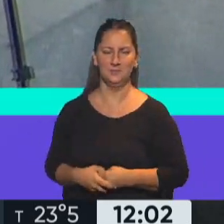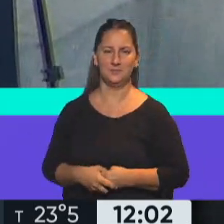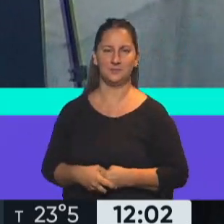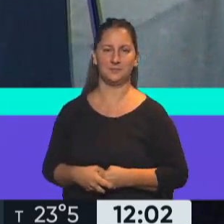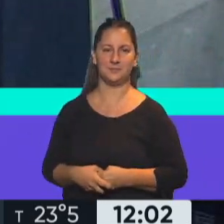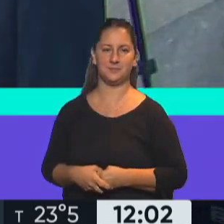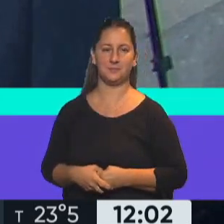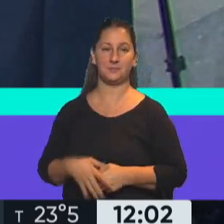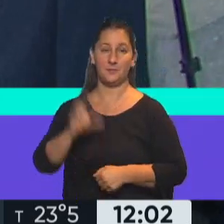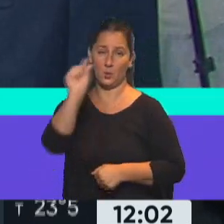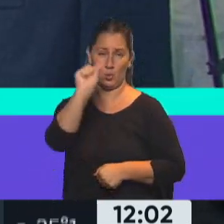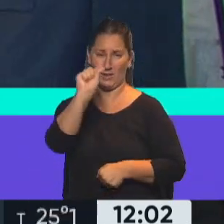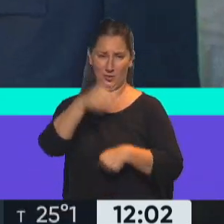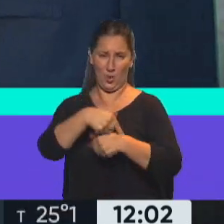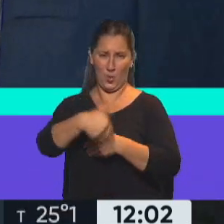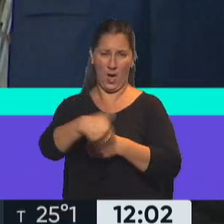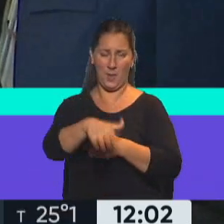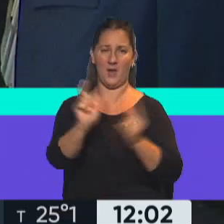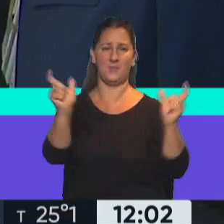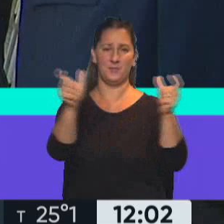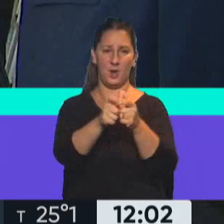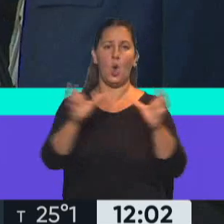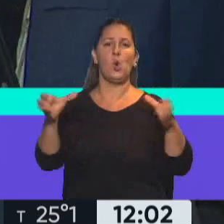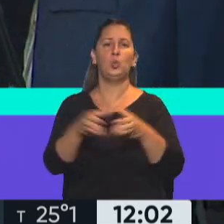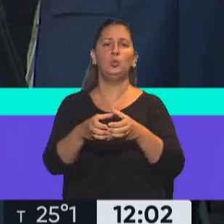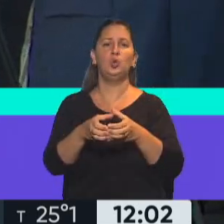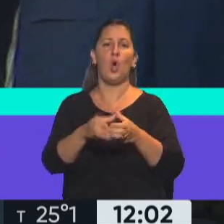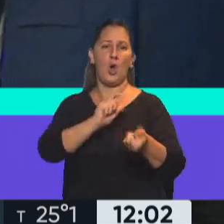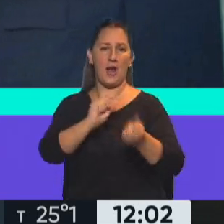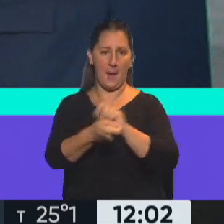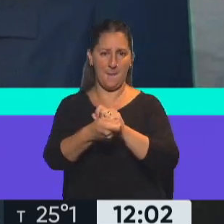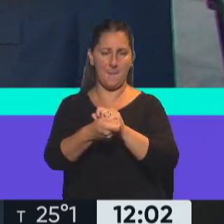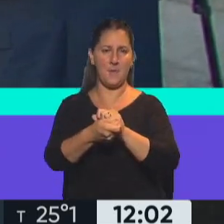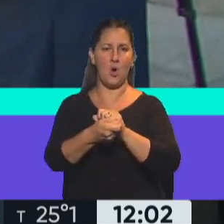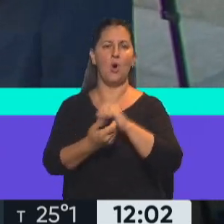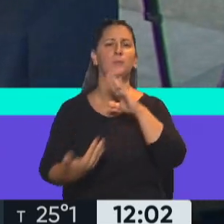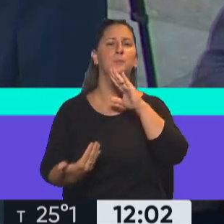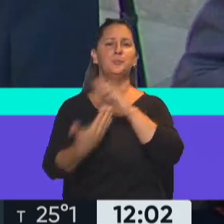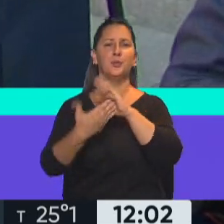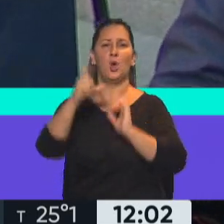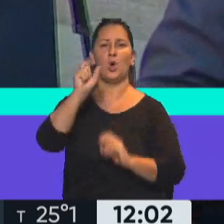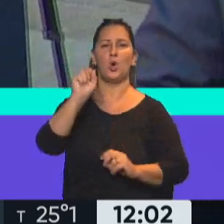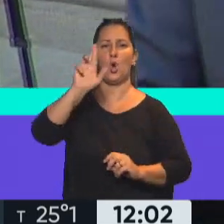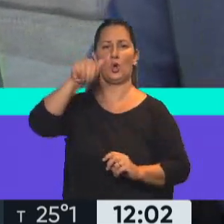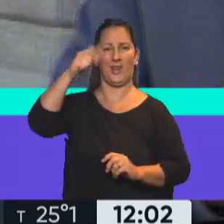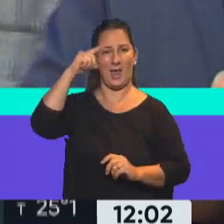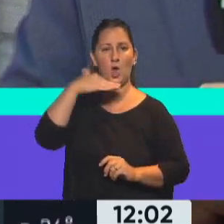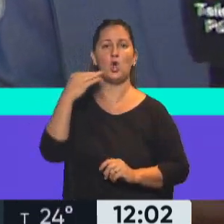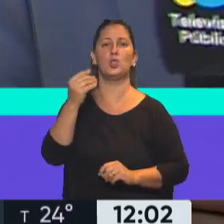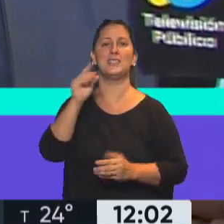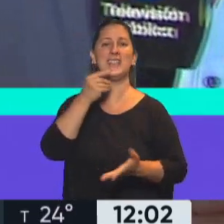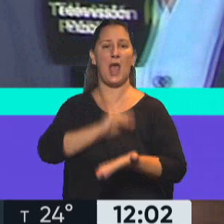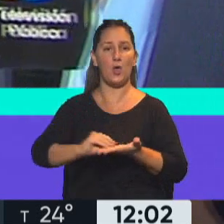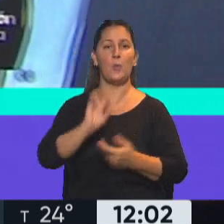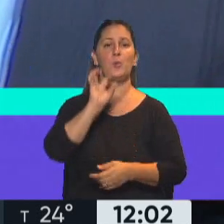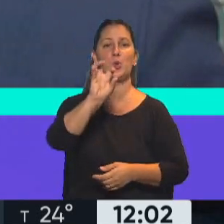minutos nada más comienza una reunión del interbloque de Juntos por el Cambio encabezada por Alfredo Cornejo, el senador por la provincia de